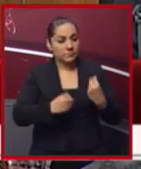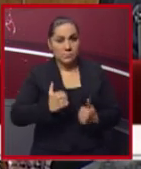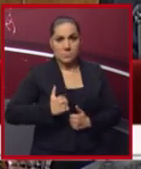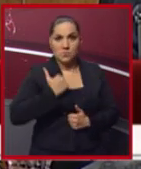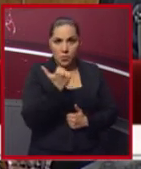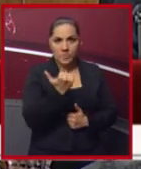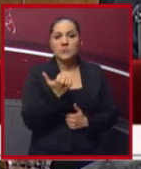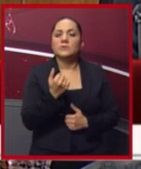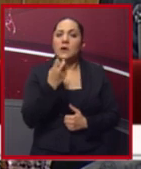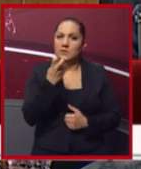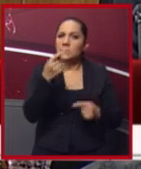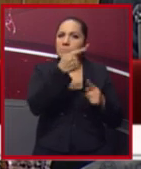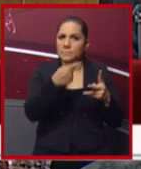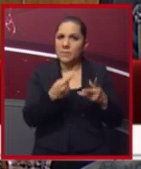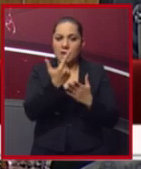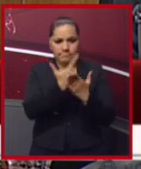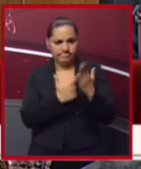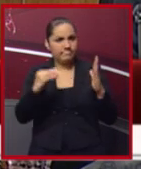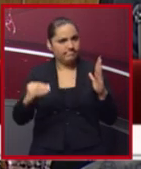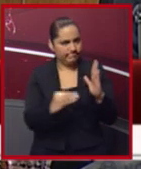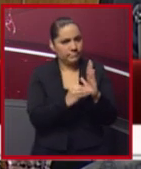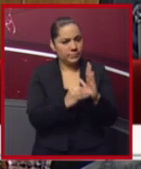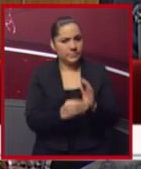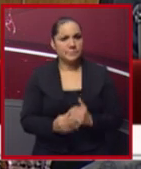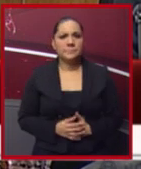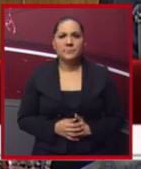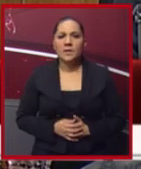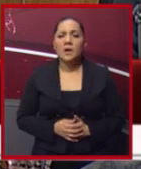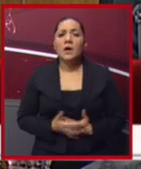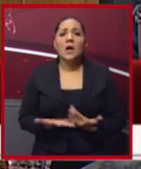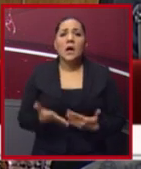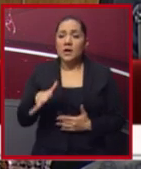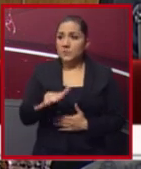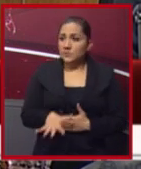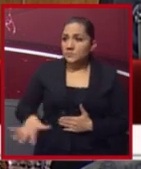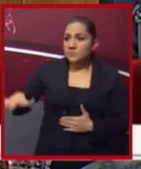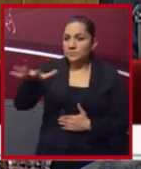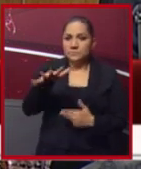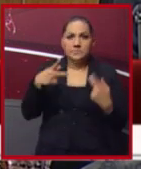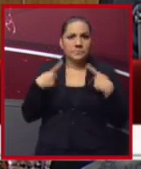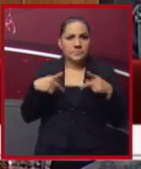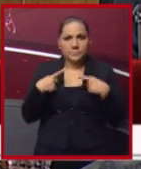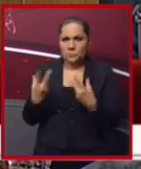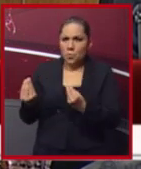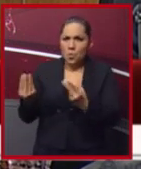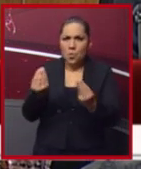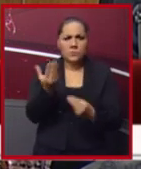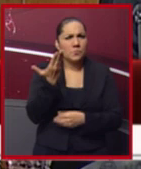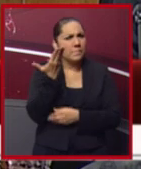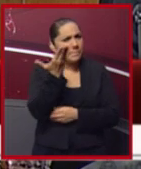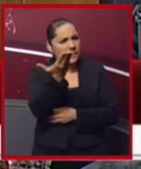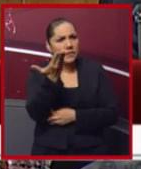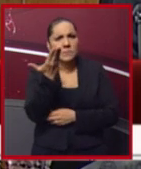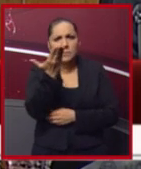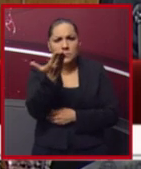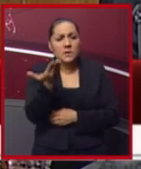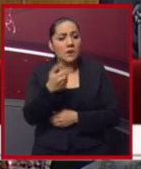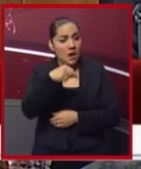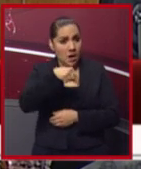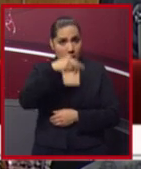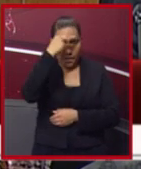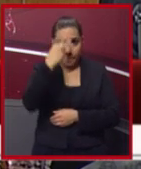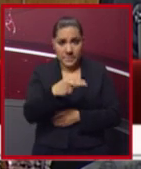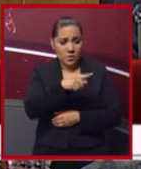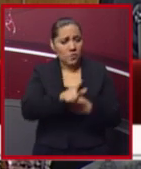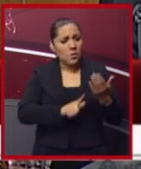demanda muy fuerte de la población por terminar con la enorme impunidad que hay en nuestro